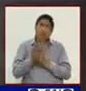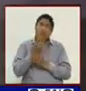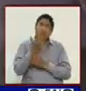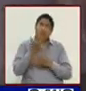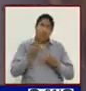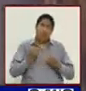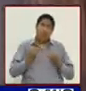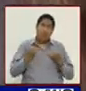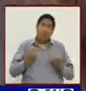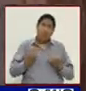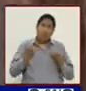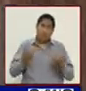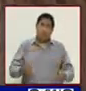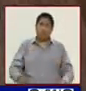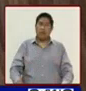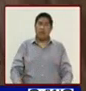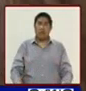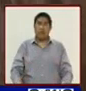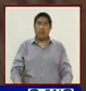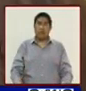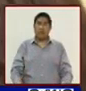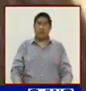adolescente.